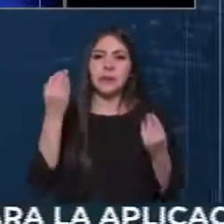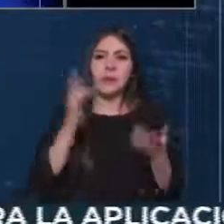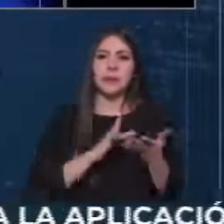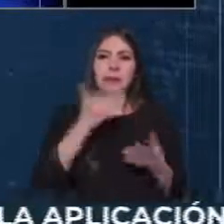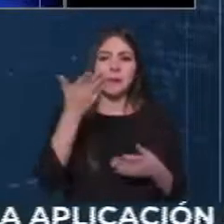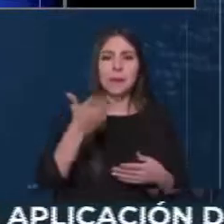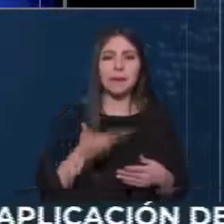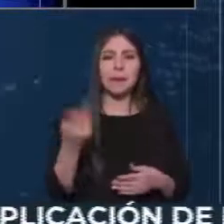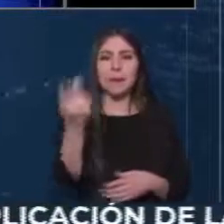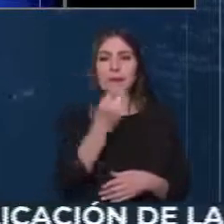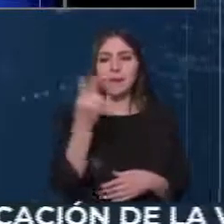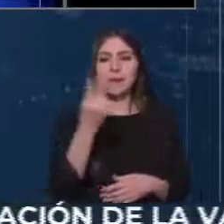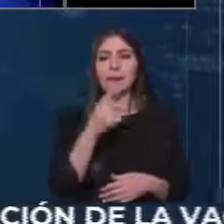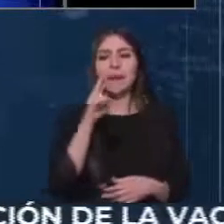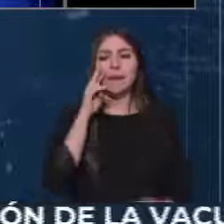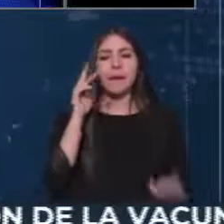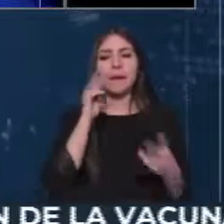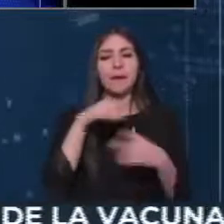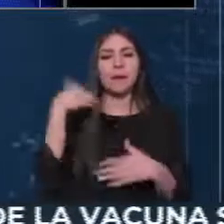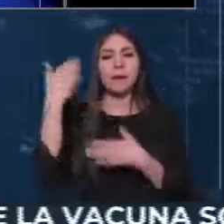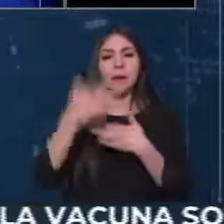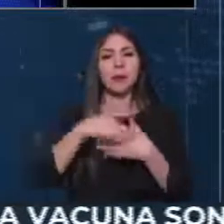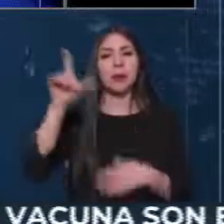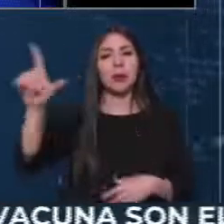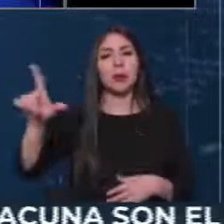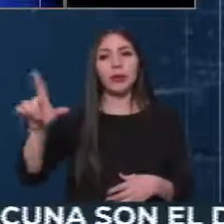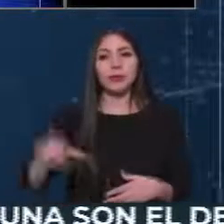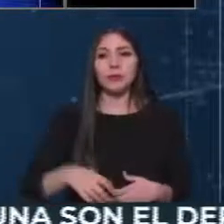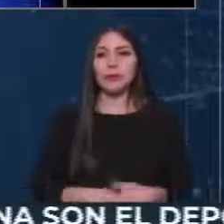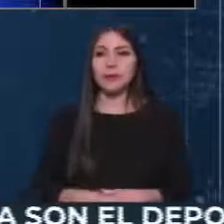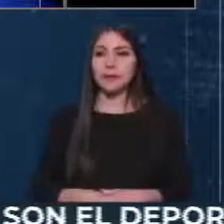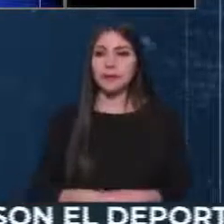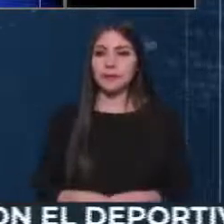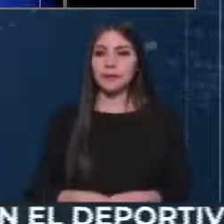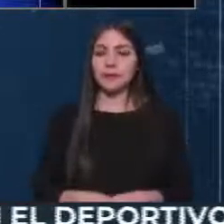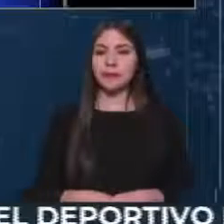quedamos. Muchas gracias y nos vemos el próximo lunes. Gracias. Buenas noches.